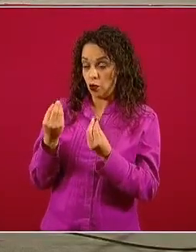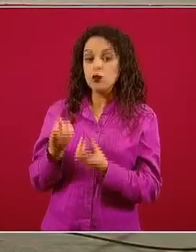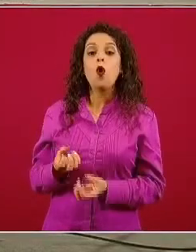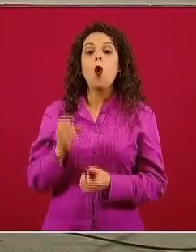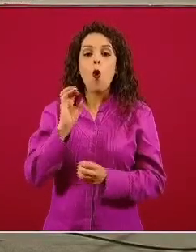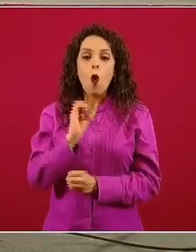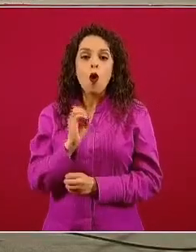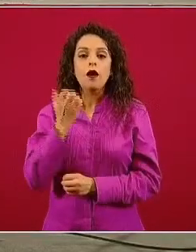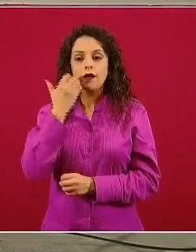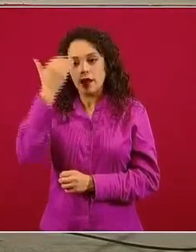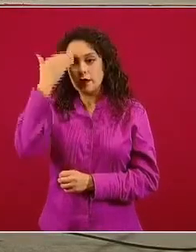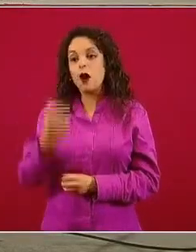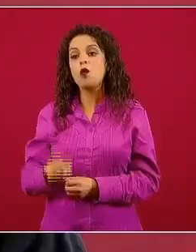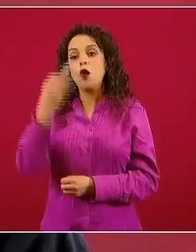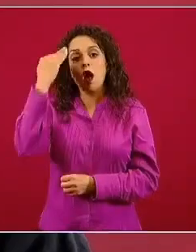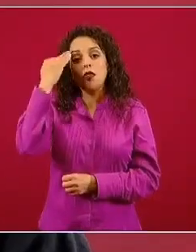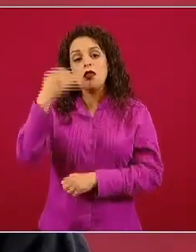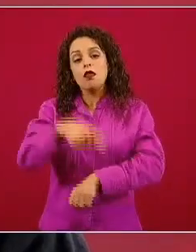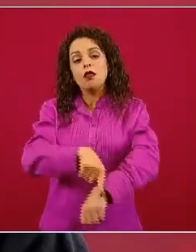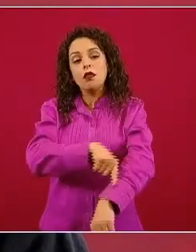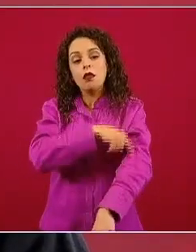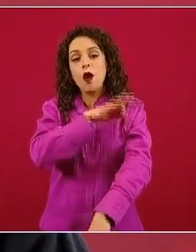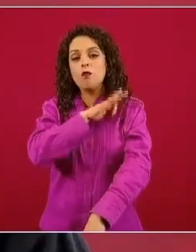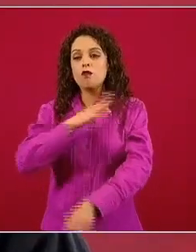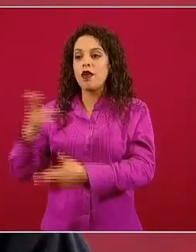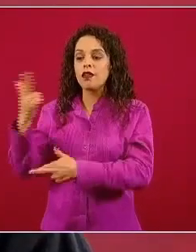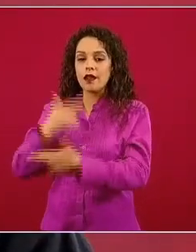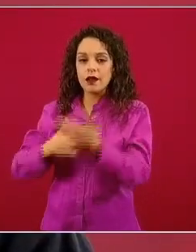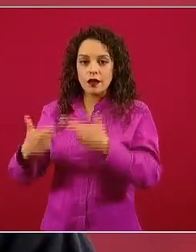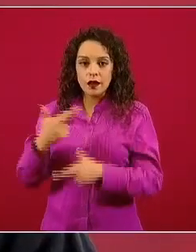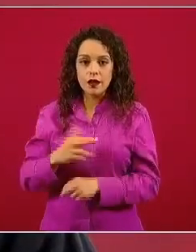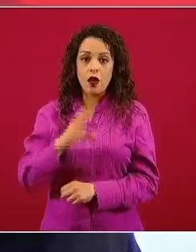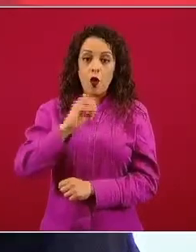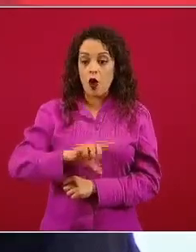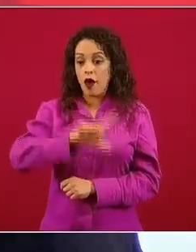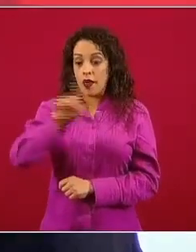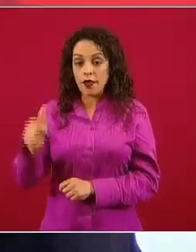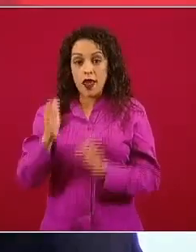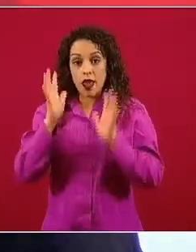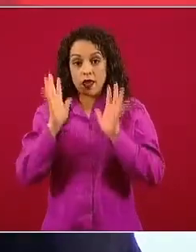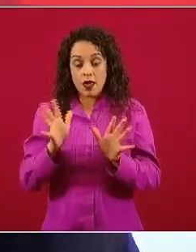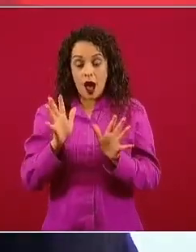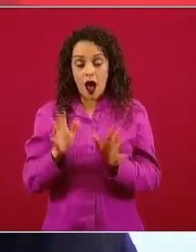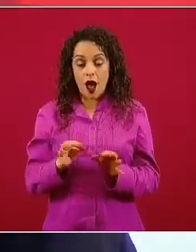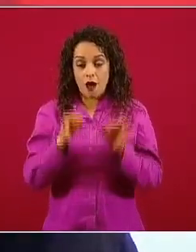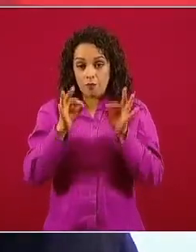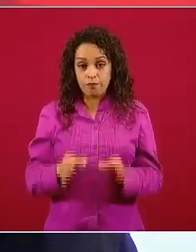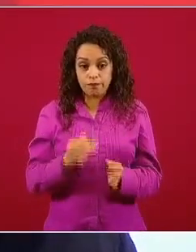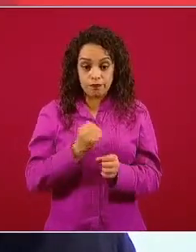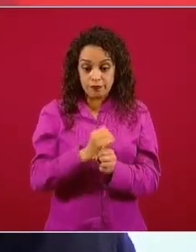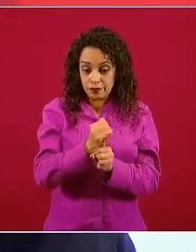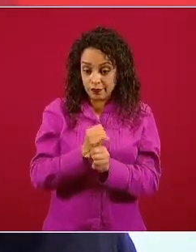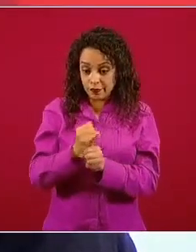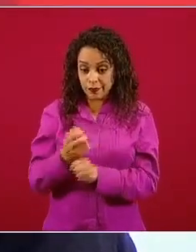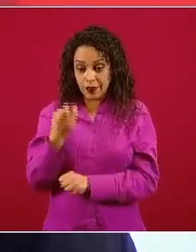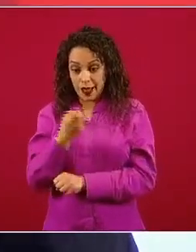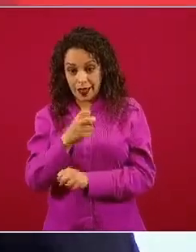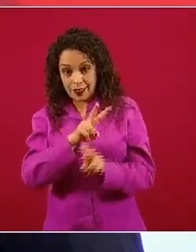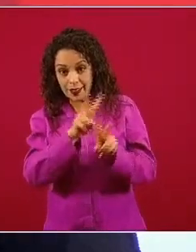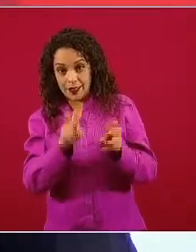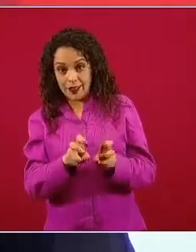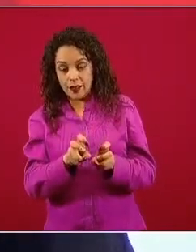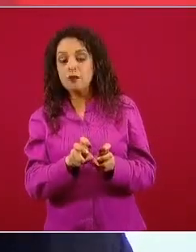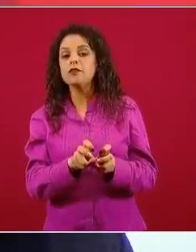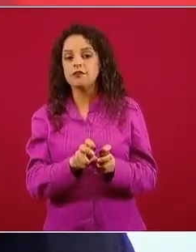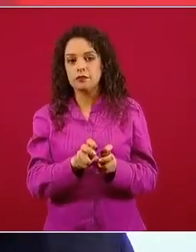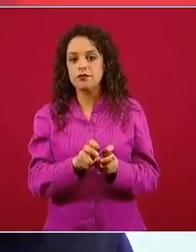momento recuperarse, o de la información que posteriormente se tenga ya de investigaciones dirigidas a este punto, a lo mejor qué grupos